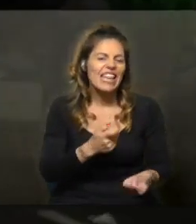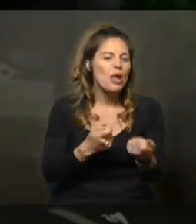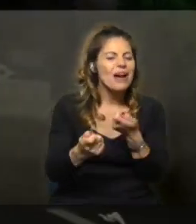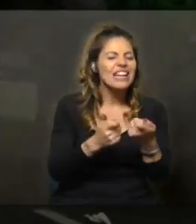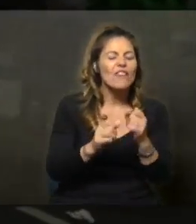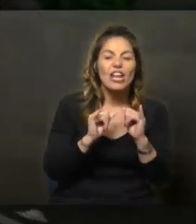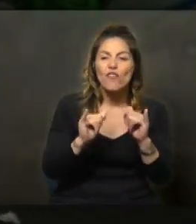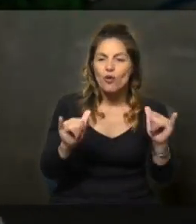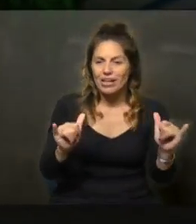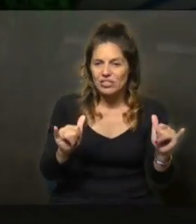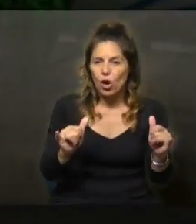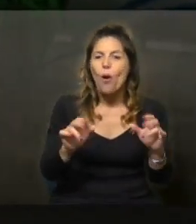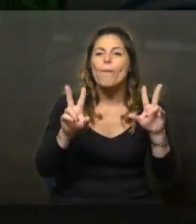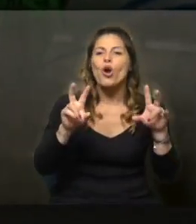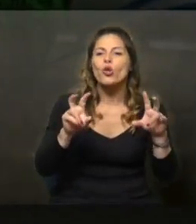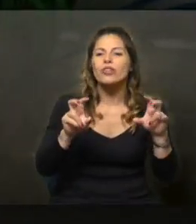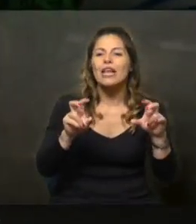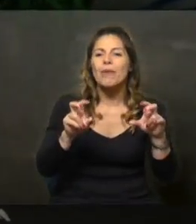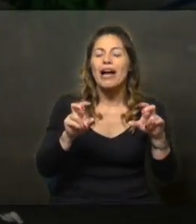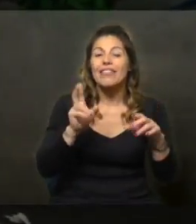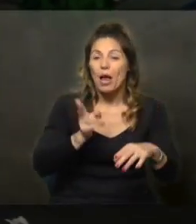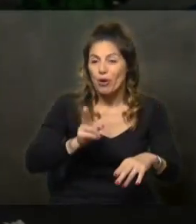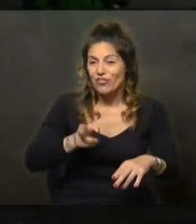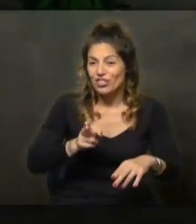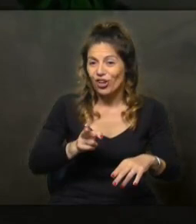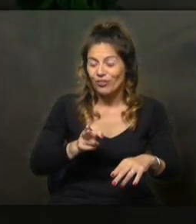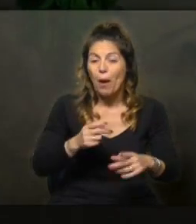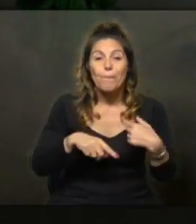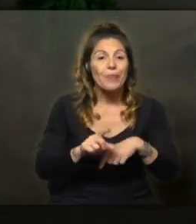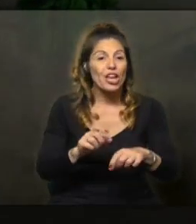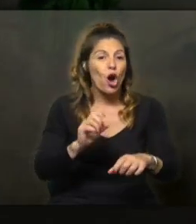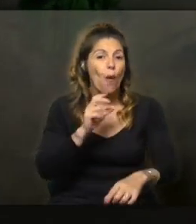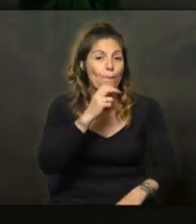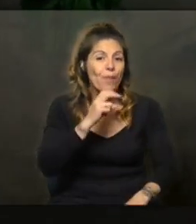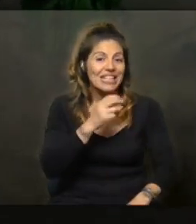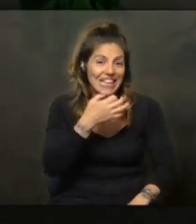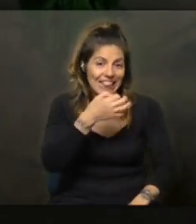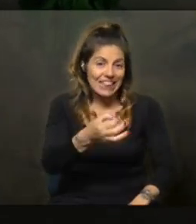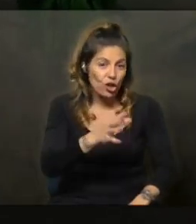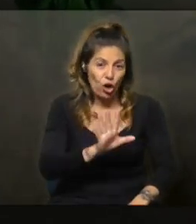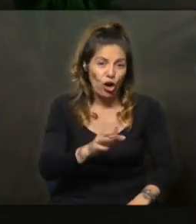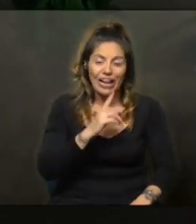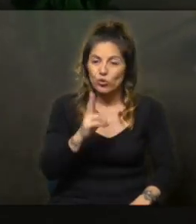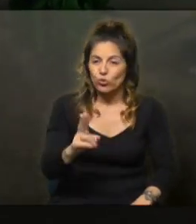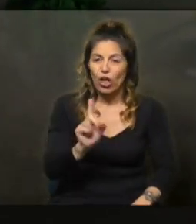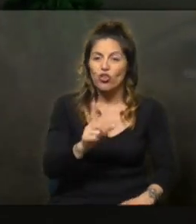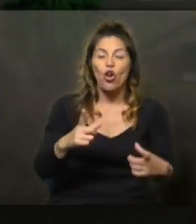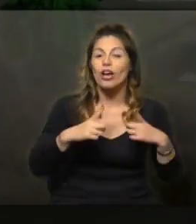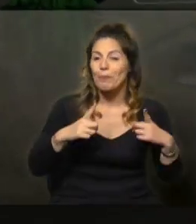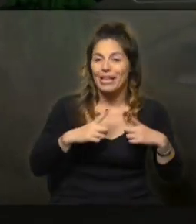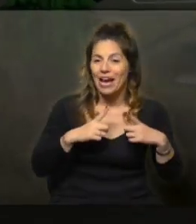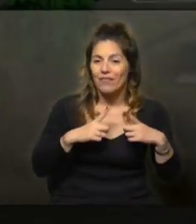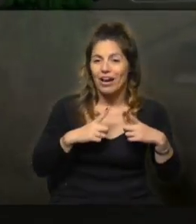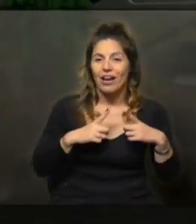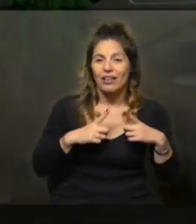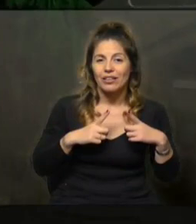información por el tema de la veda Pero bueno fue Sergio maa el que dijo los resultados no son los que esperábamos